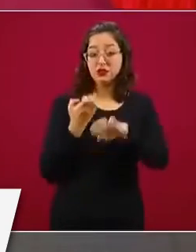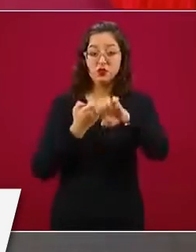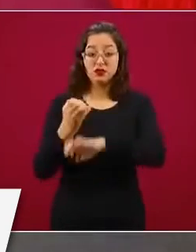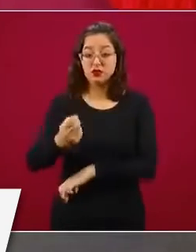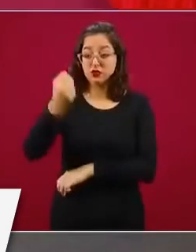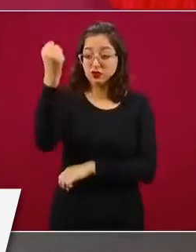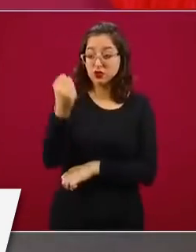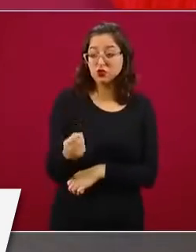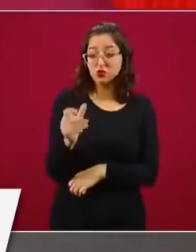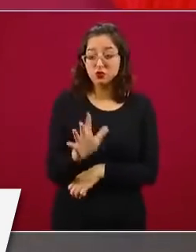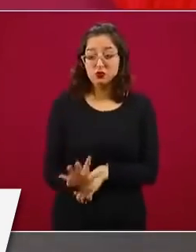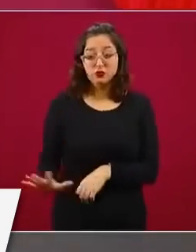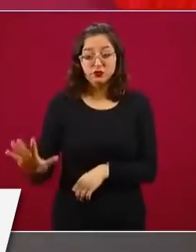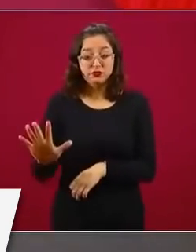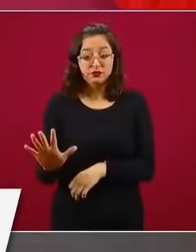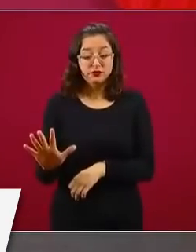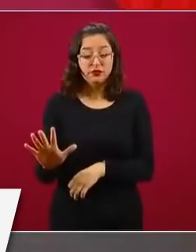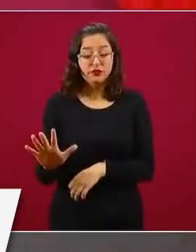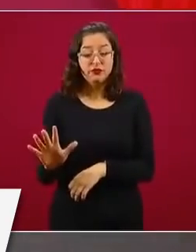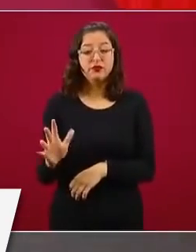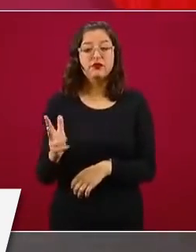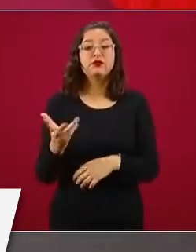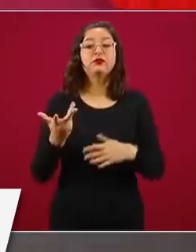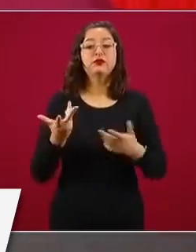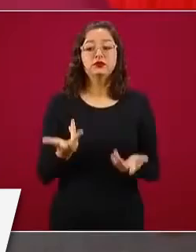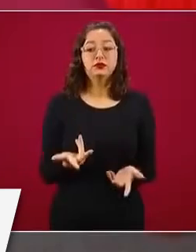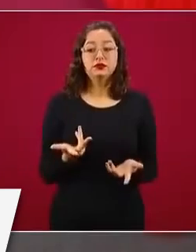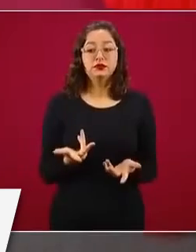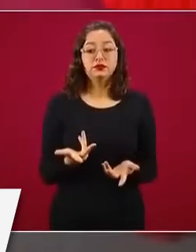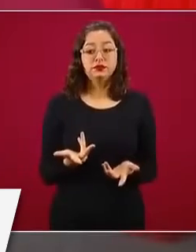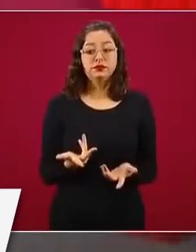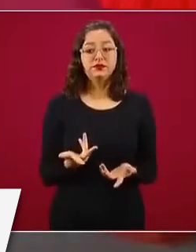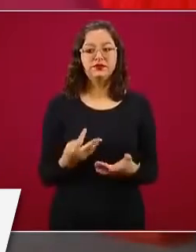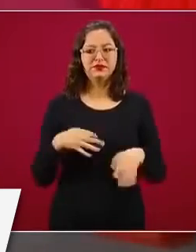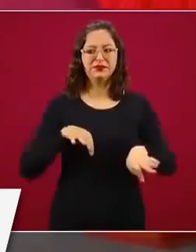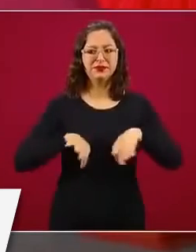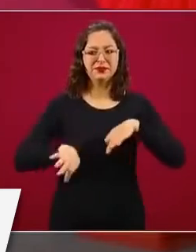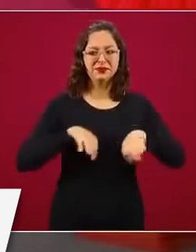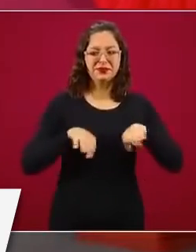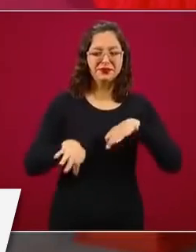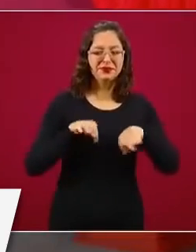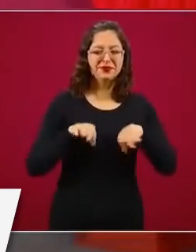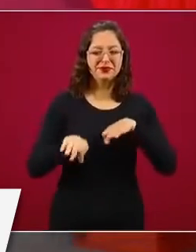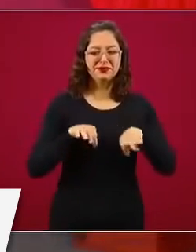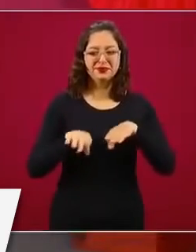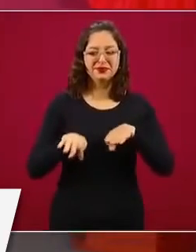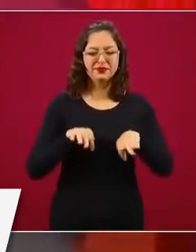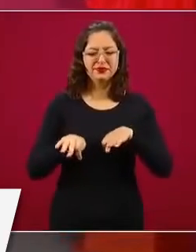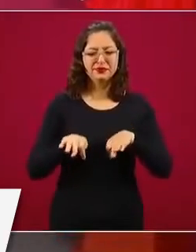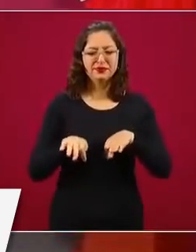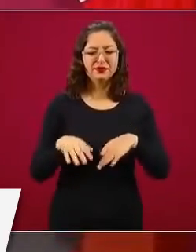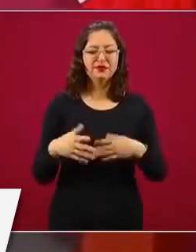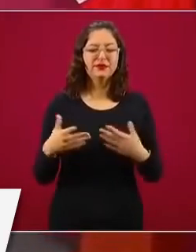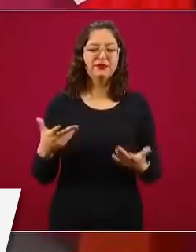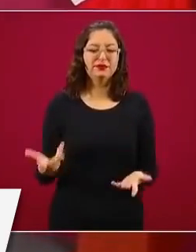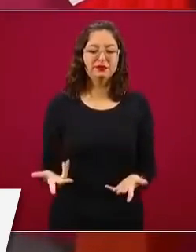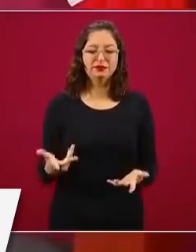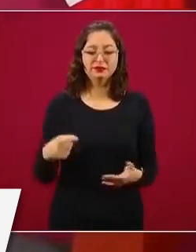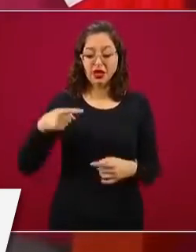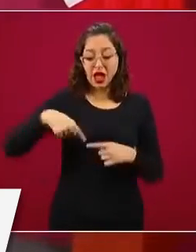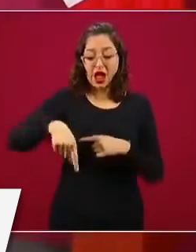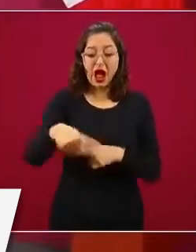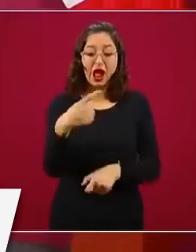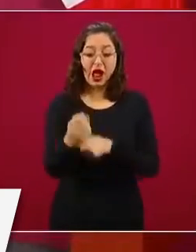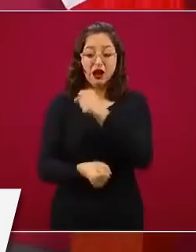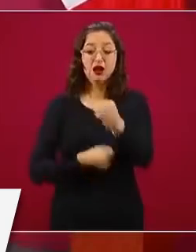sureste, estamos hablando de que están trabajando, van a llegar a trabajar este